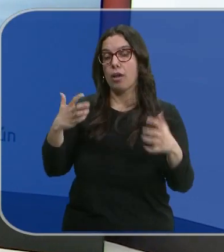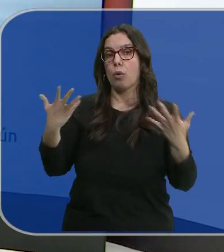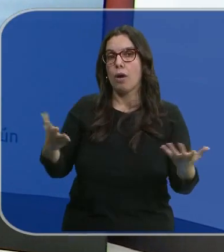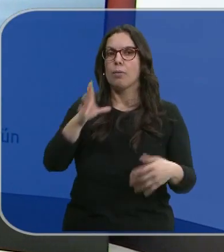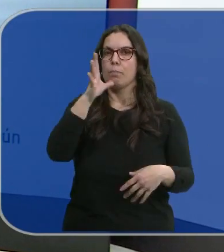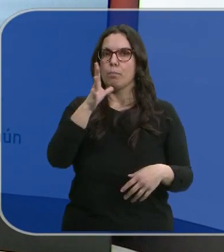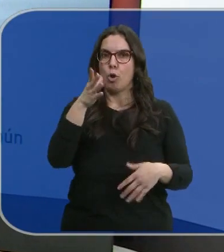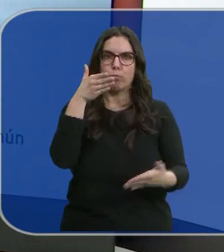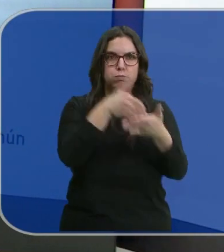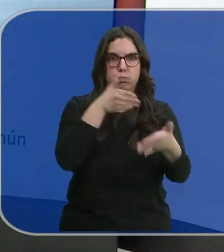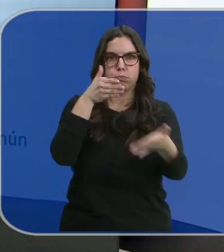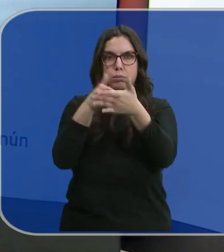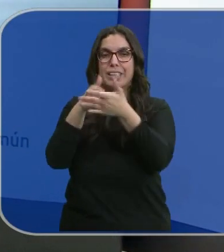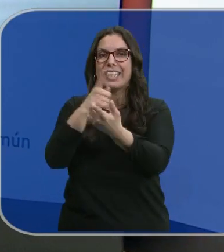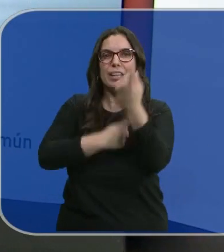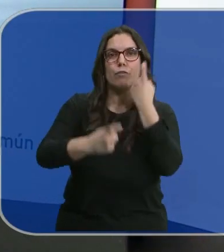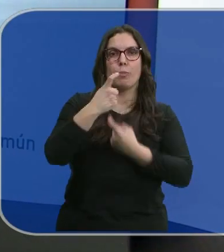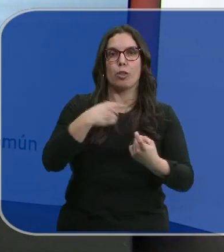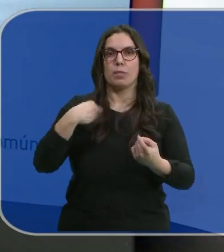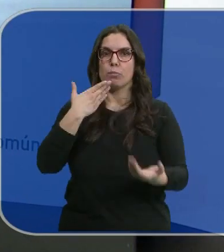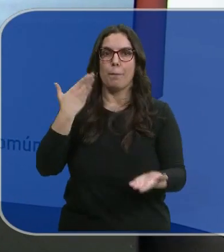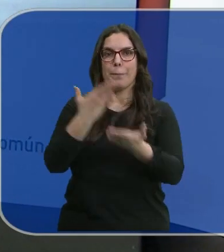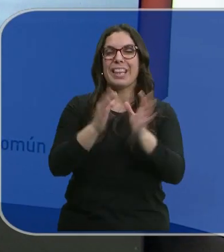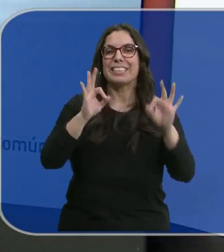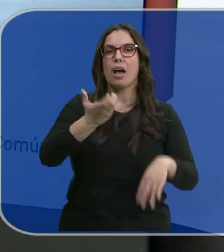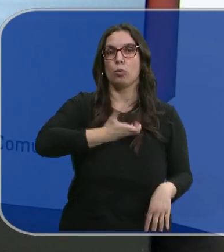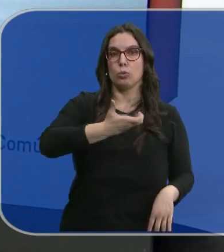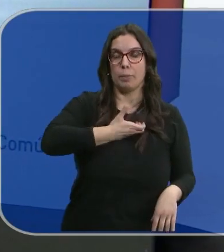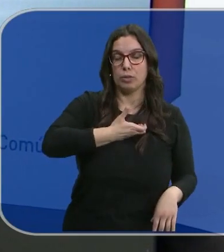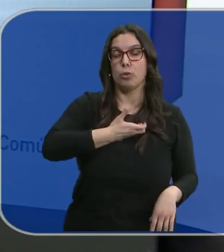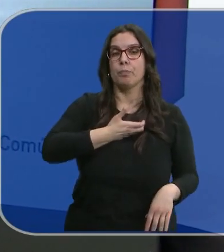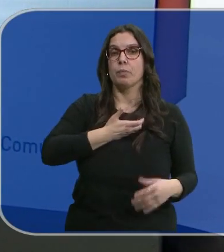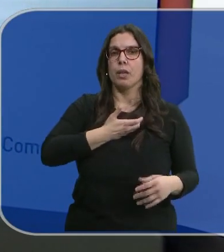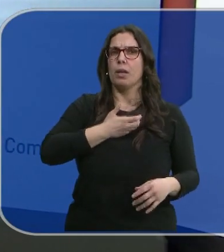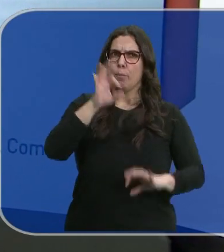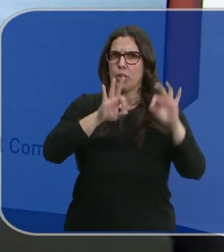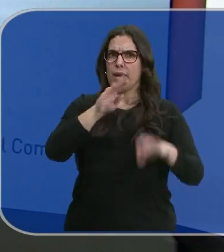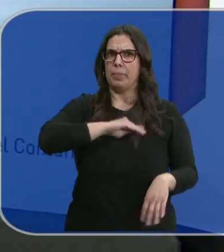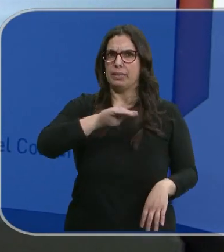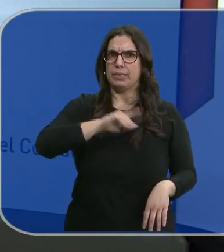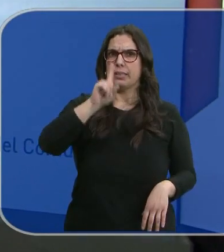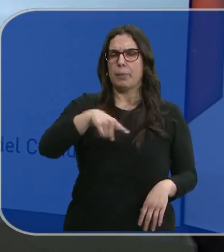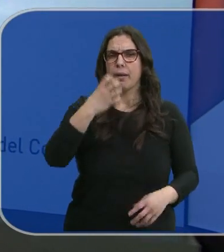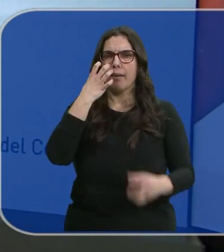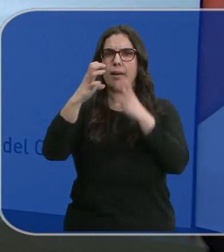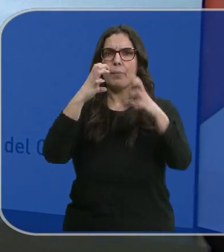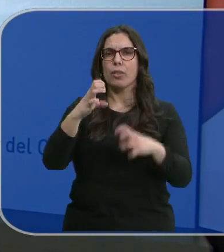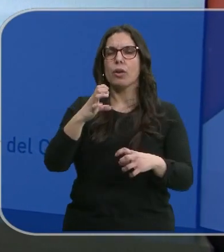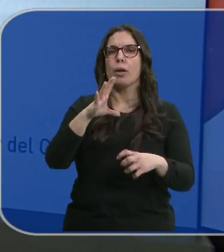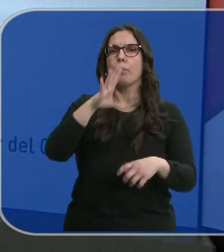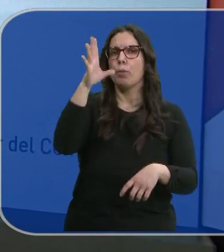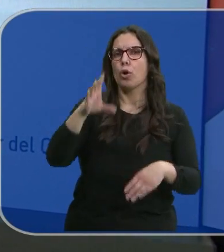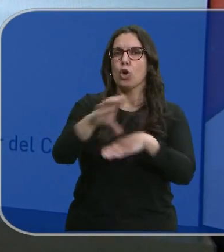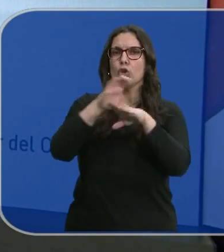ellas por la falta de acceso a la información solicitada a los ayuntamientos y con un porcentaje muy alto también de reclamaciones frente a